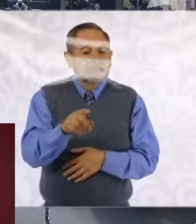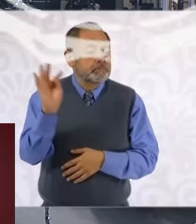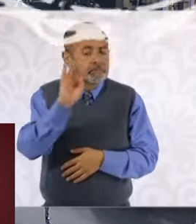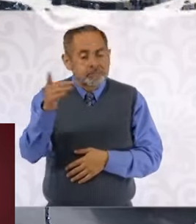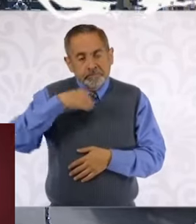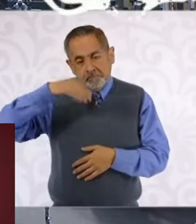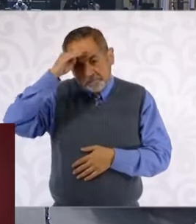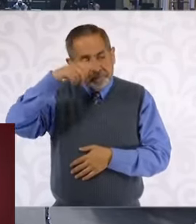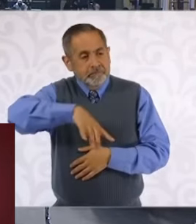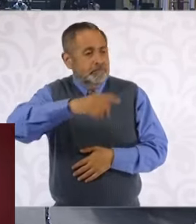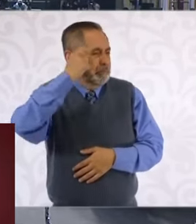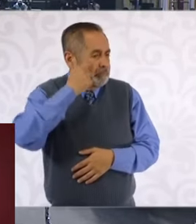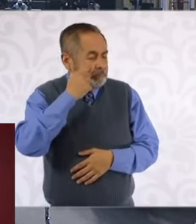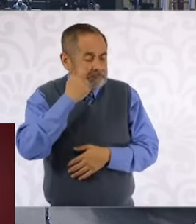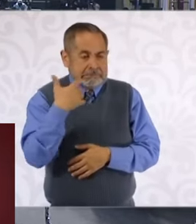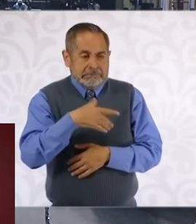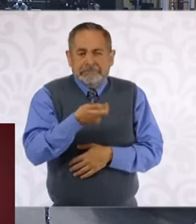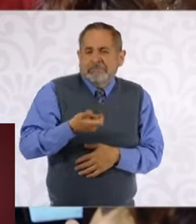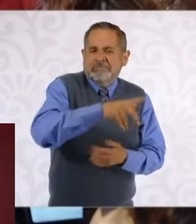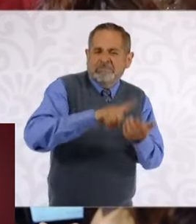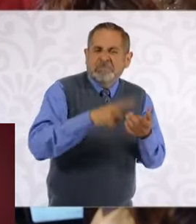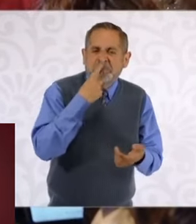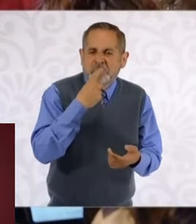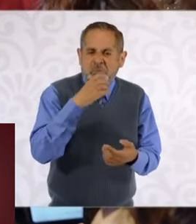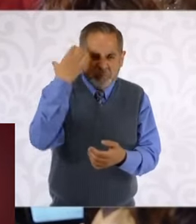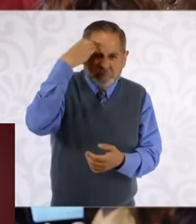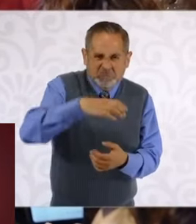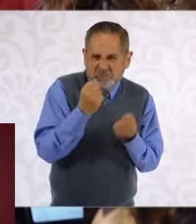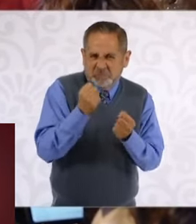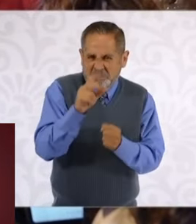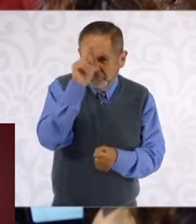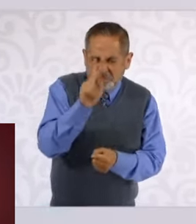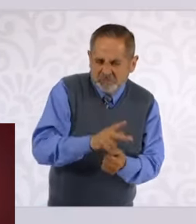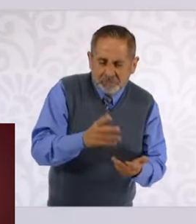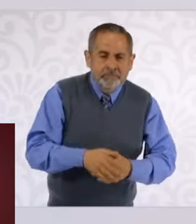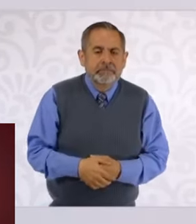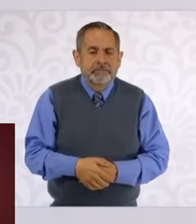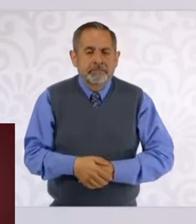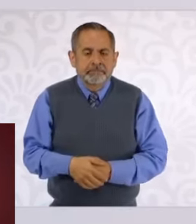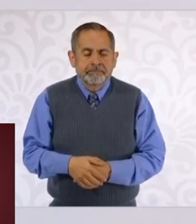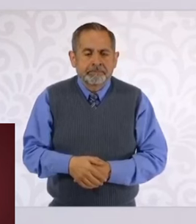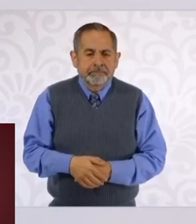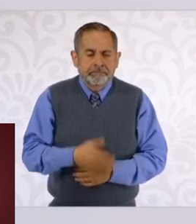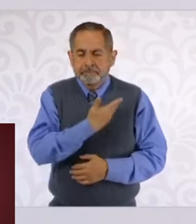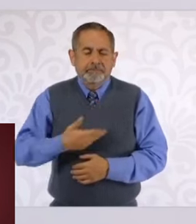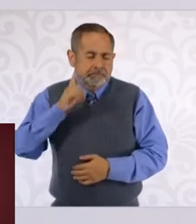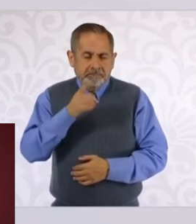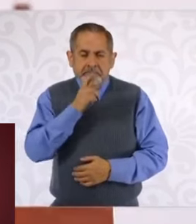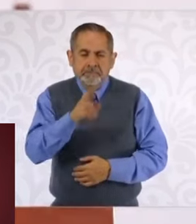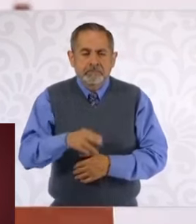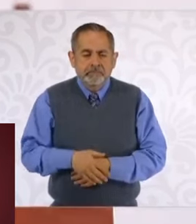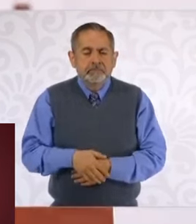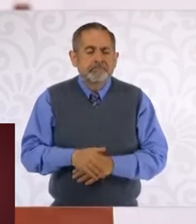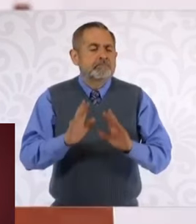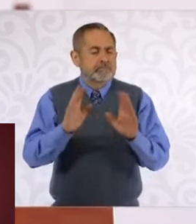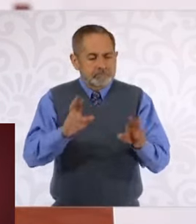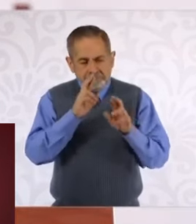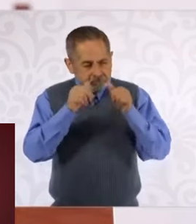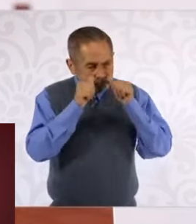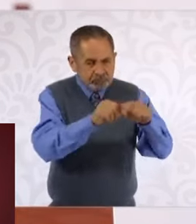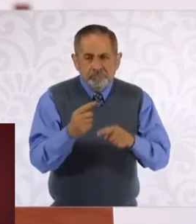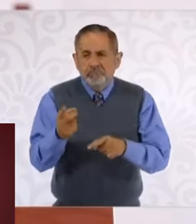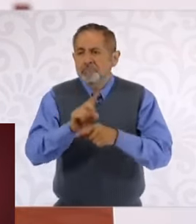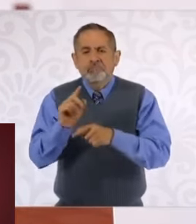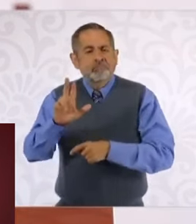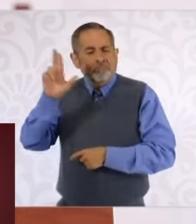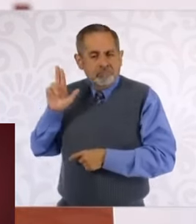si se considera a Guerrero como un foco rojo en el tema del crimen organizado. Se está atendiendo. Lo mencionó aquí el secretario el